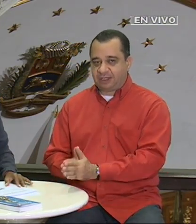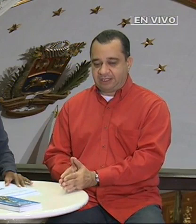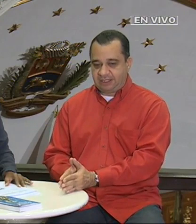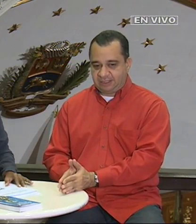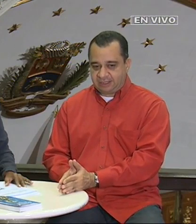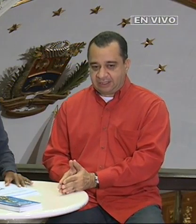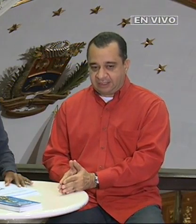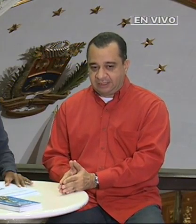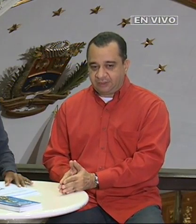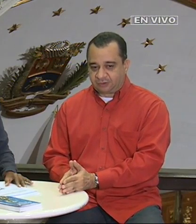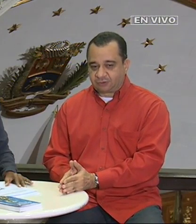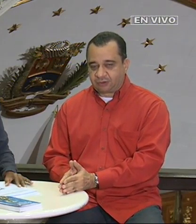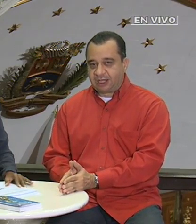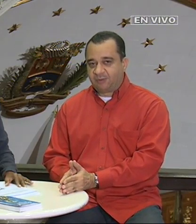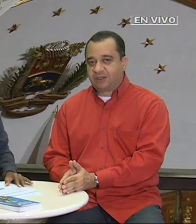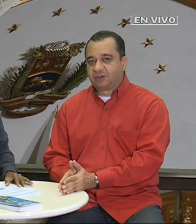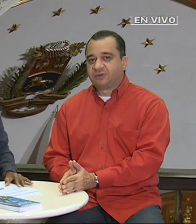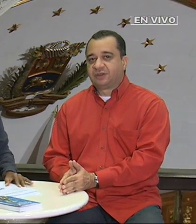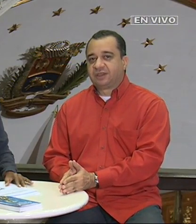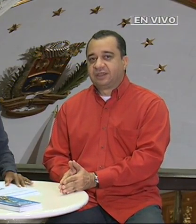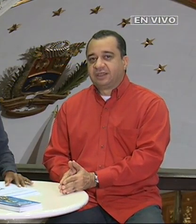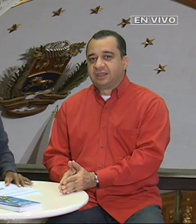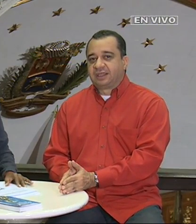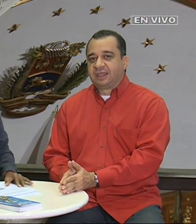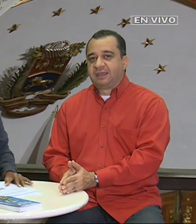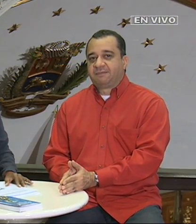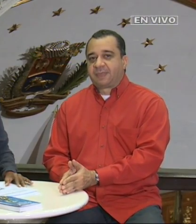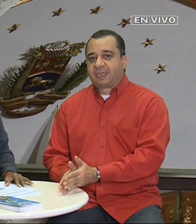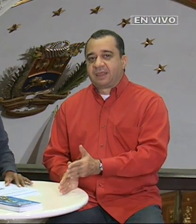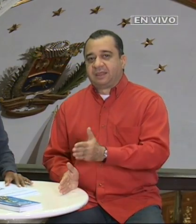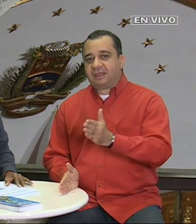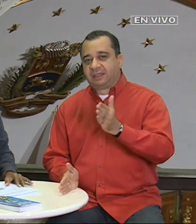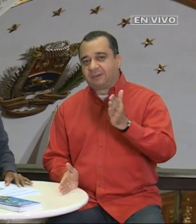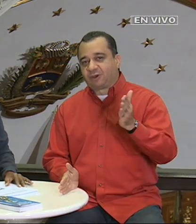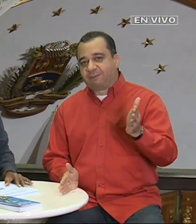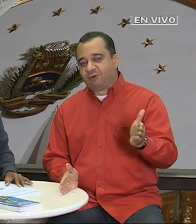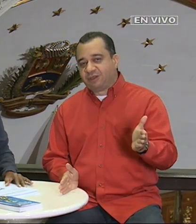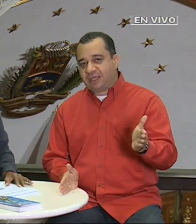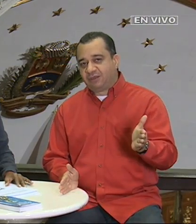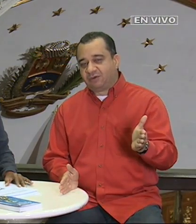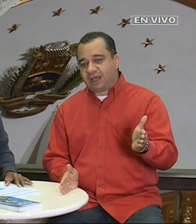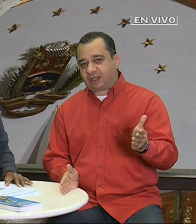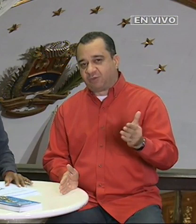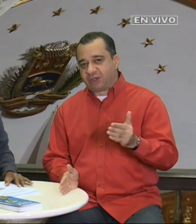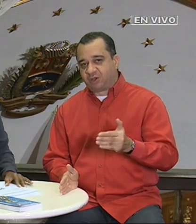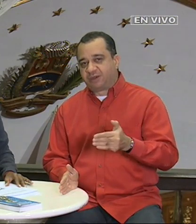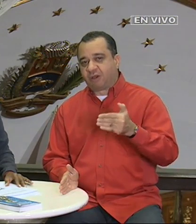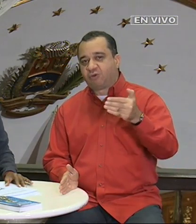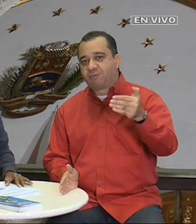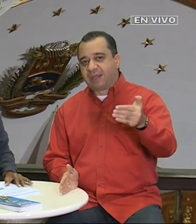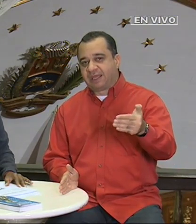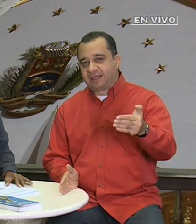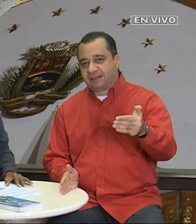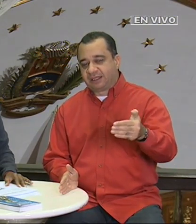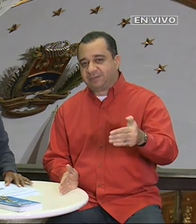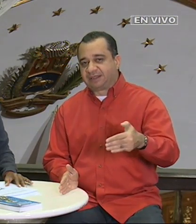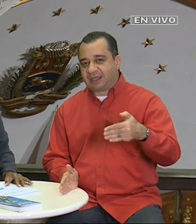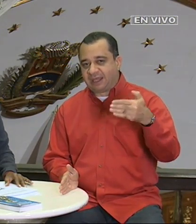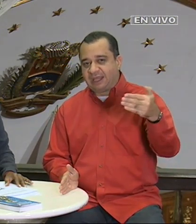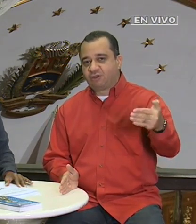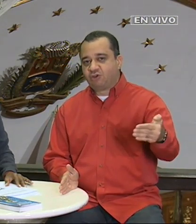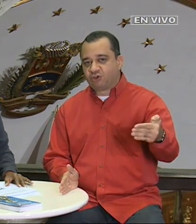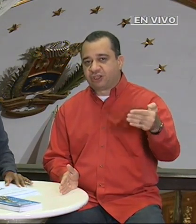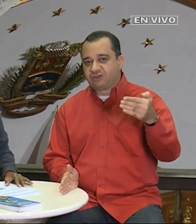la soberanía, y nosotros creemos entonces que le estamos respondiendo a la Comunidad Económica Europea de que